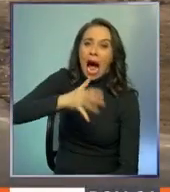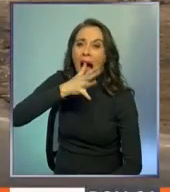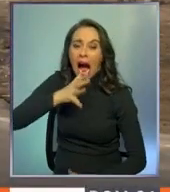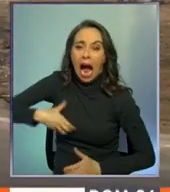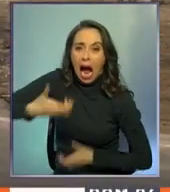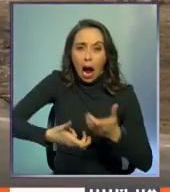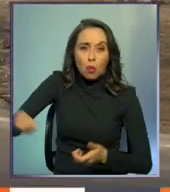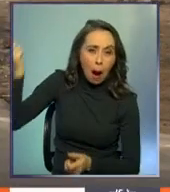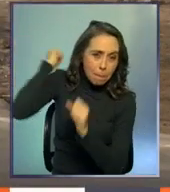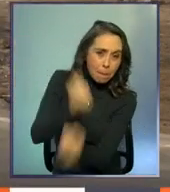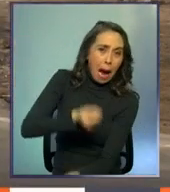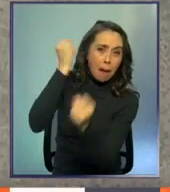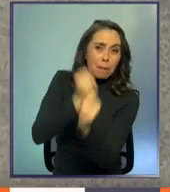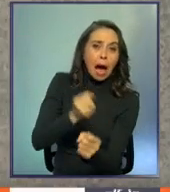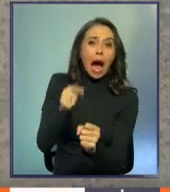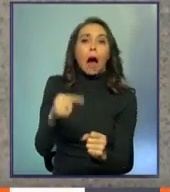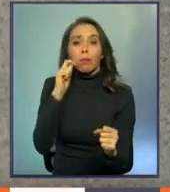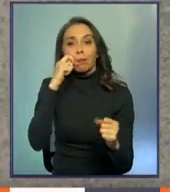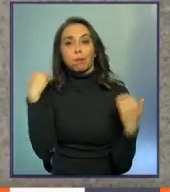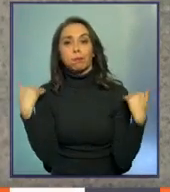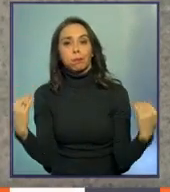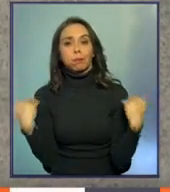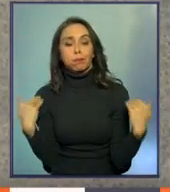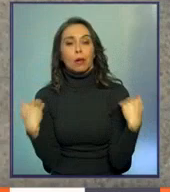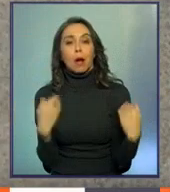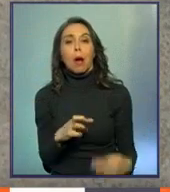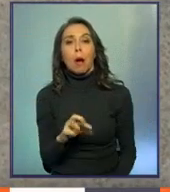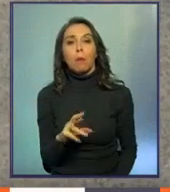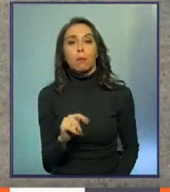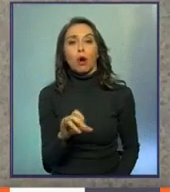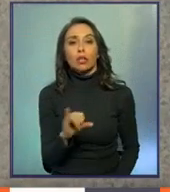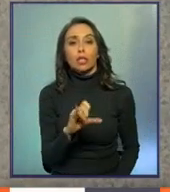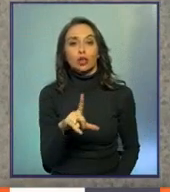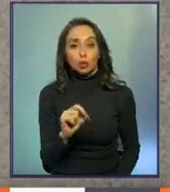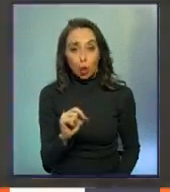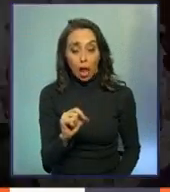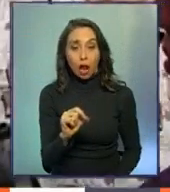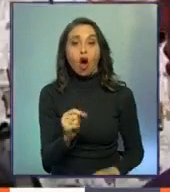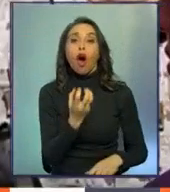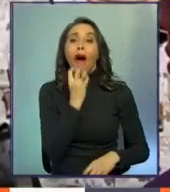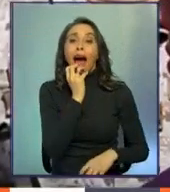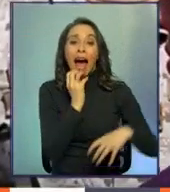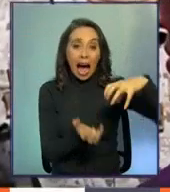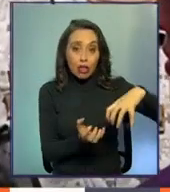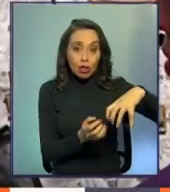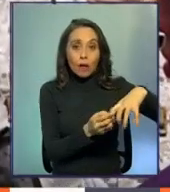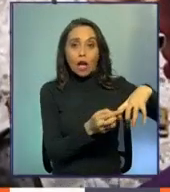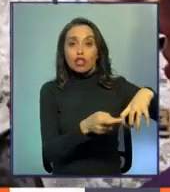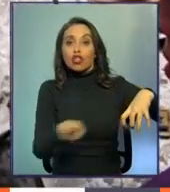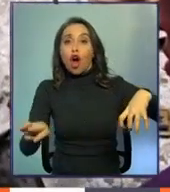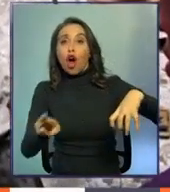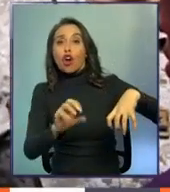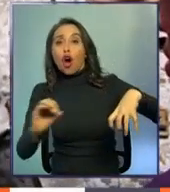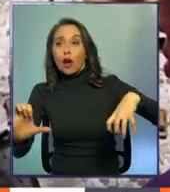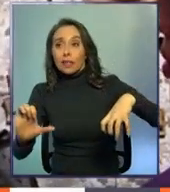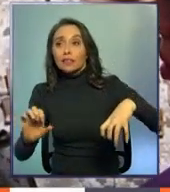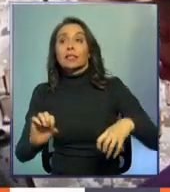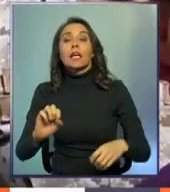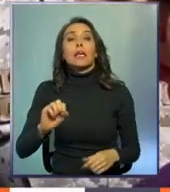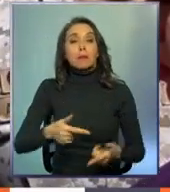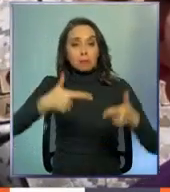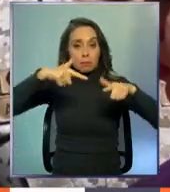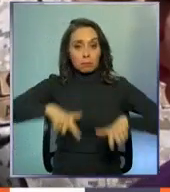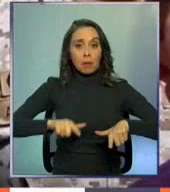de entrenamiento conocido como Portezuelo, ubicado al noroeste de Antofagasta. La primera división rechaza